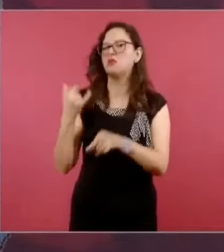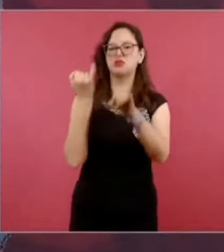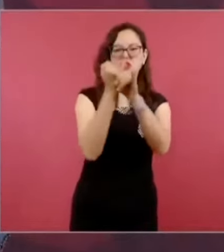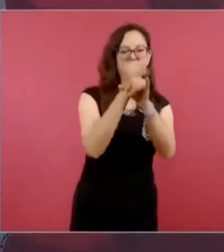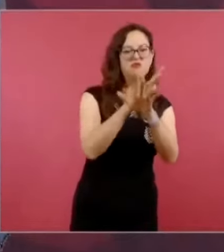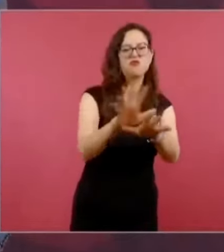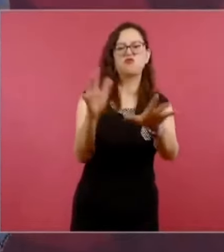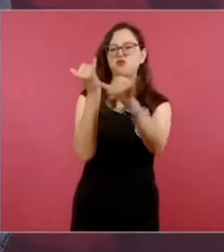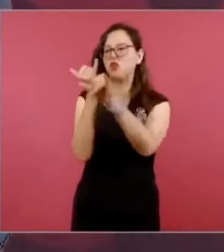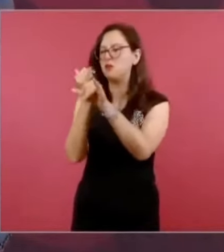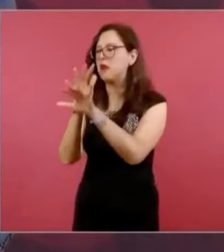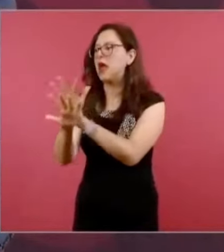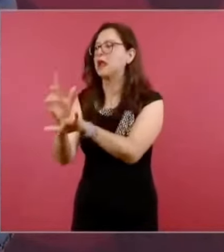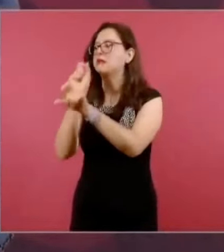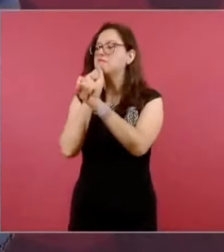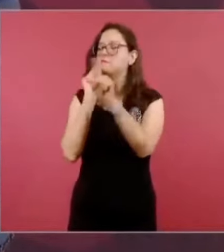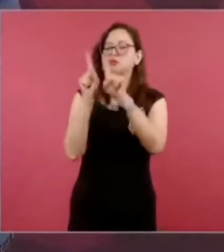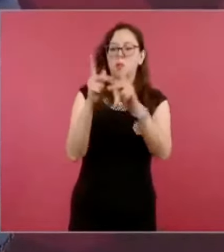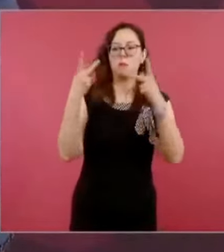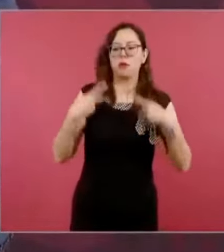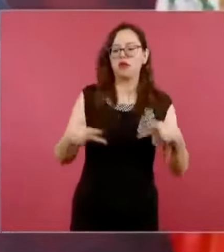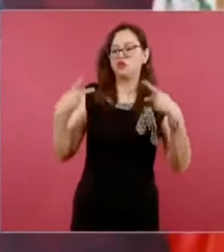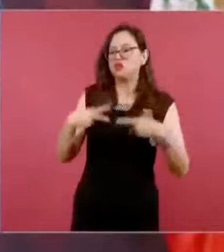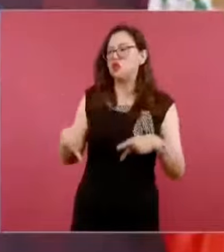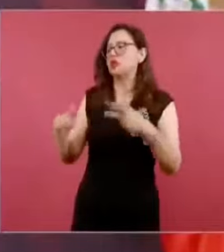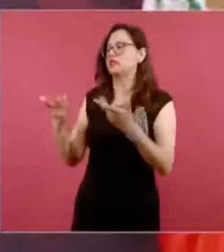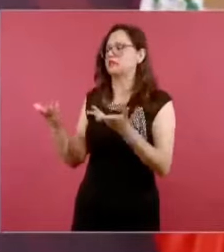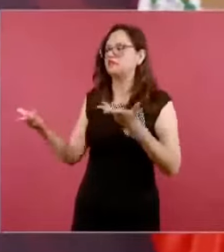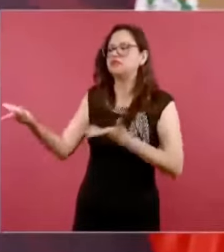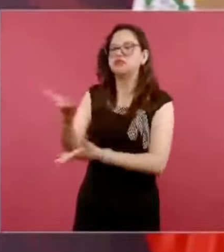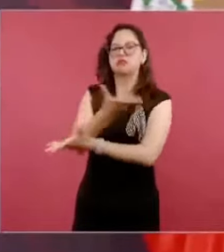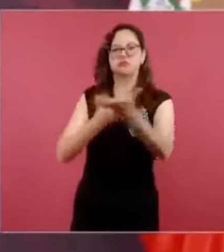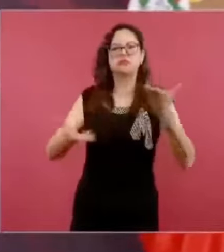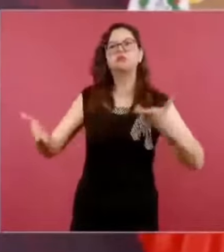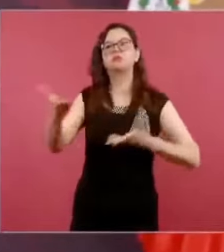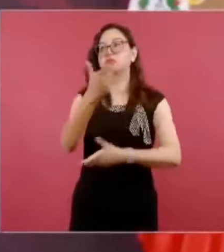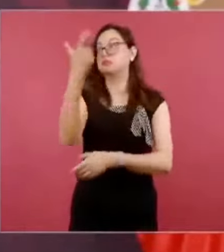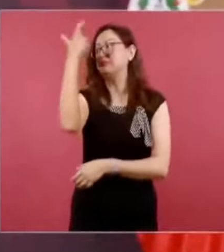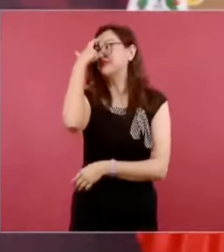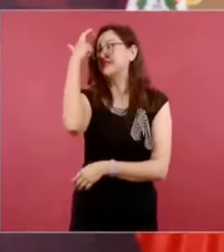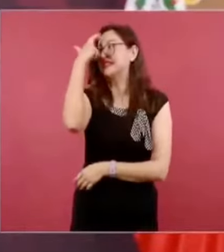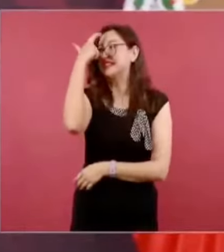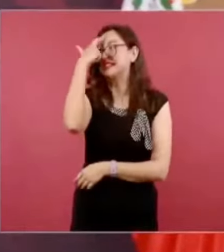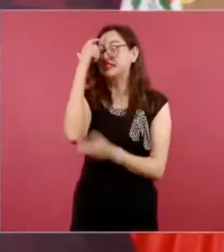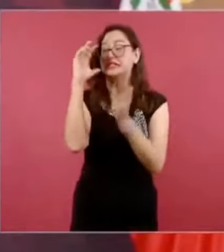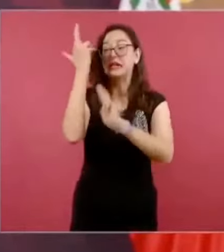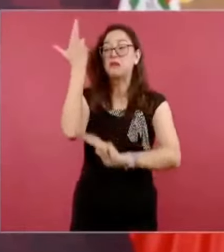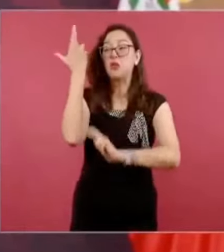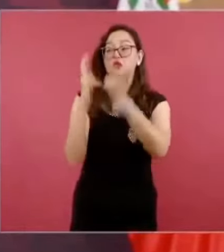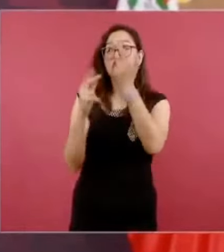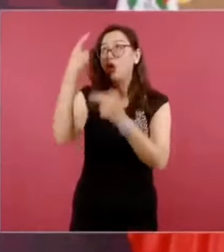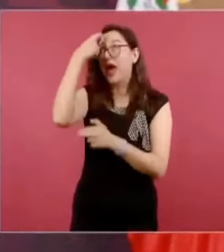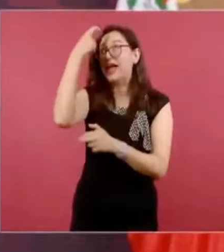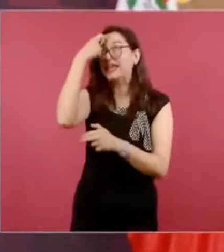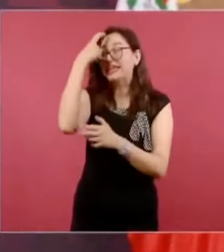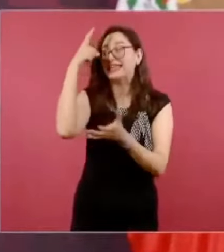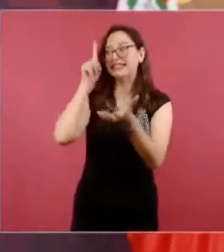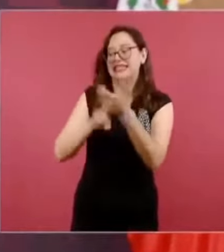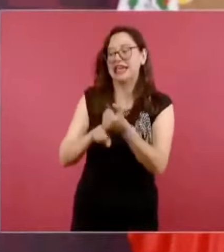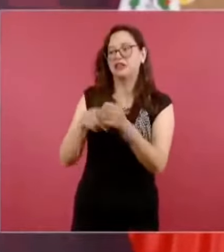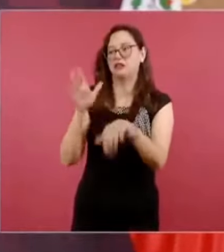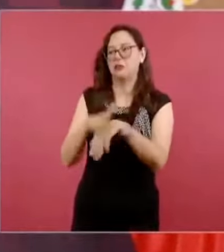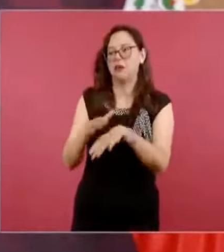en el trabajo de organización y en lo que llamamos la revolución de las conciencias. Y al final